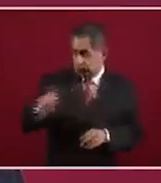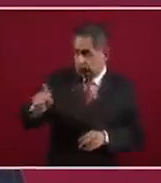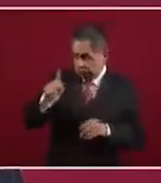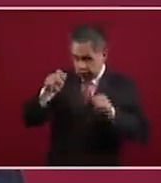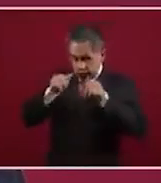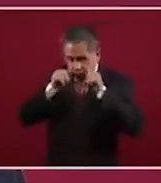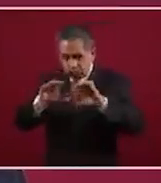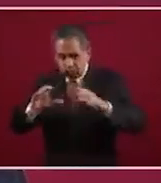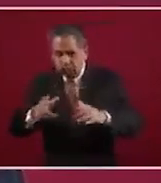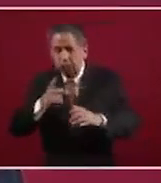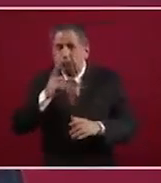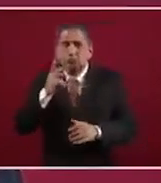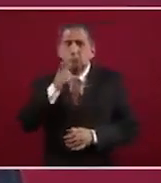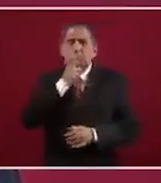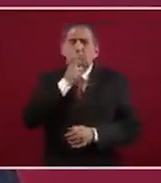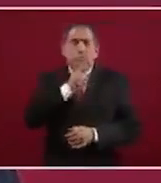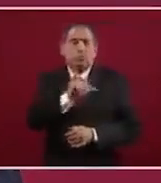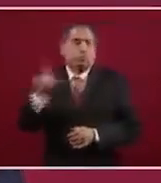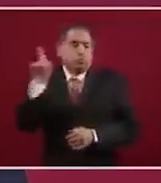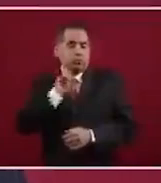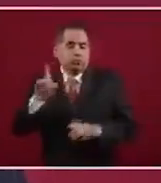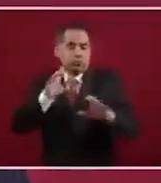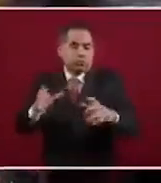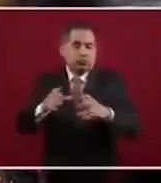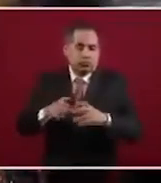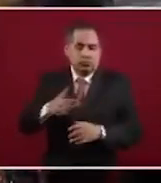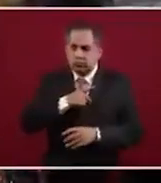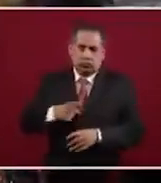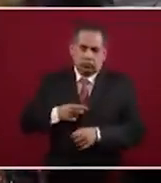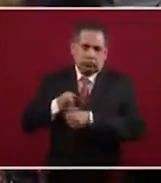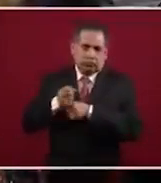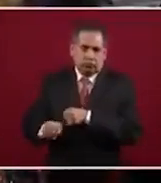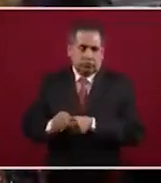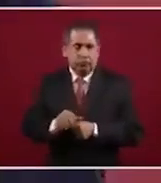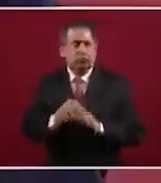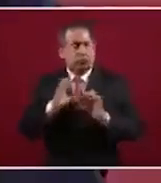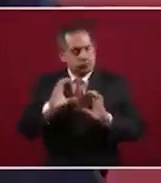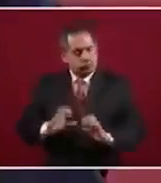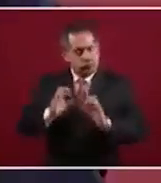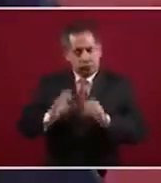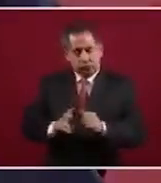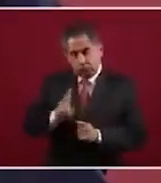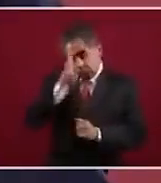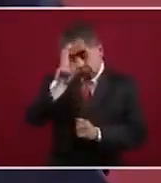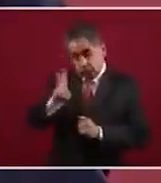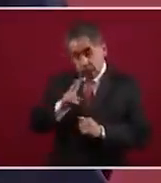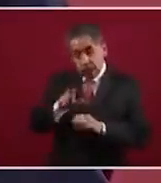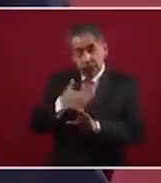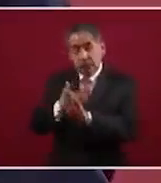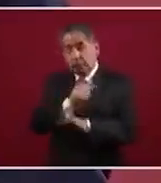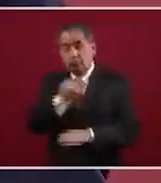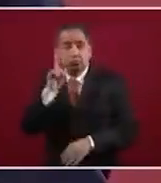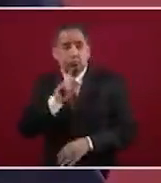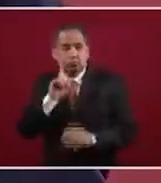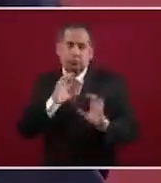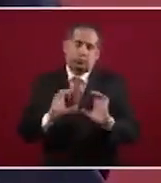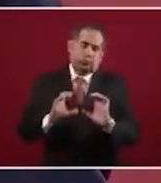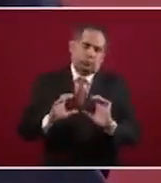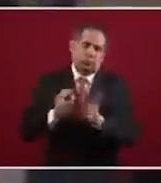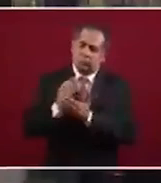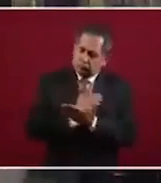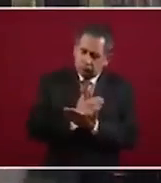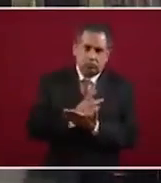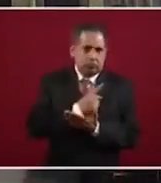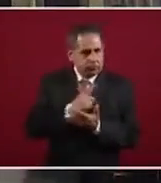respuesta oportuna y eficiente, porque es un flagelo el que tenemos en materia de violencia contra las mujeres y tenemos que